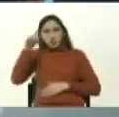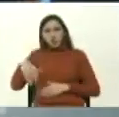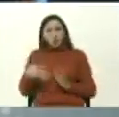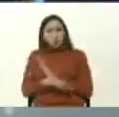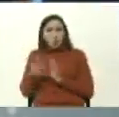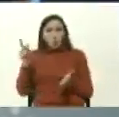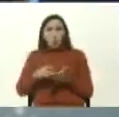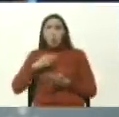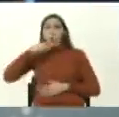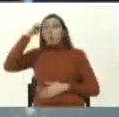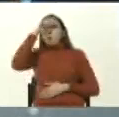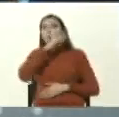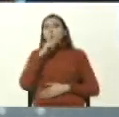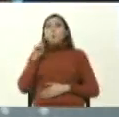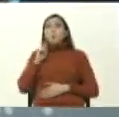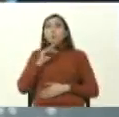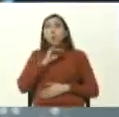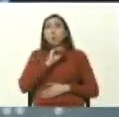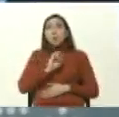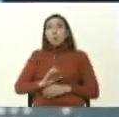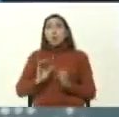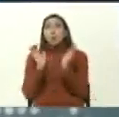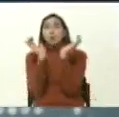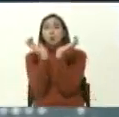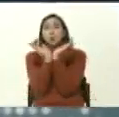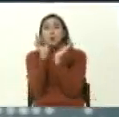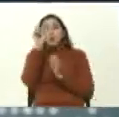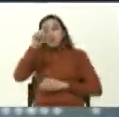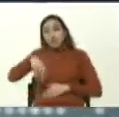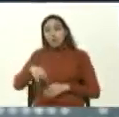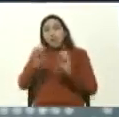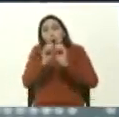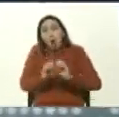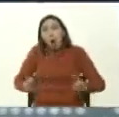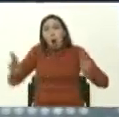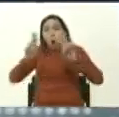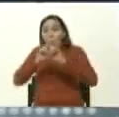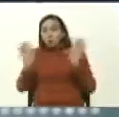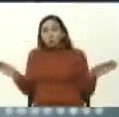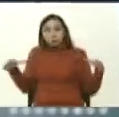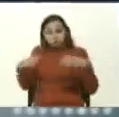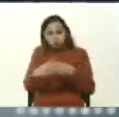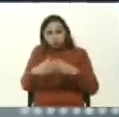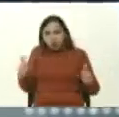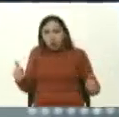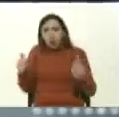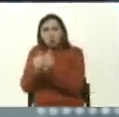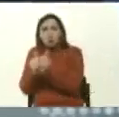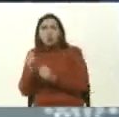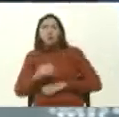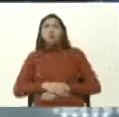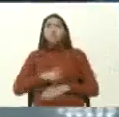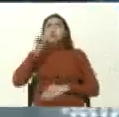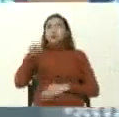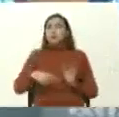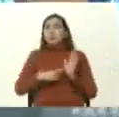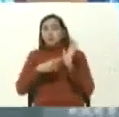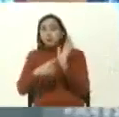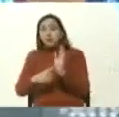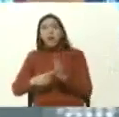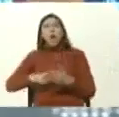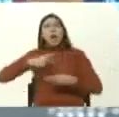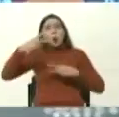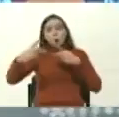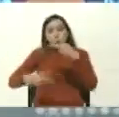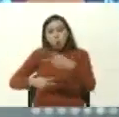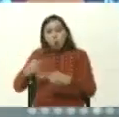de los representantes de la UNICEF, de las Naciones Unidas, que están acompañándonos. Bueno, que vean también este proceso del